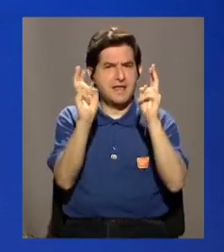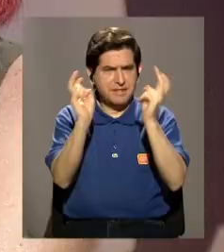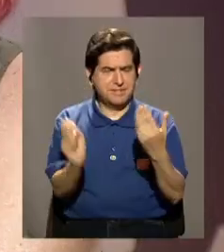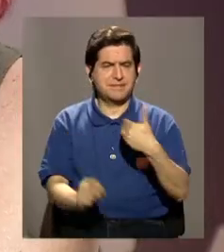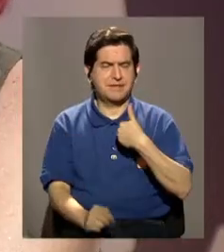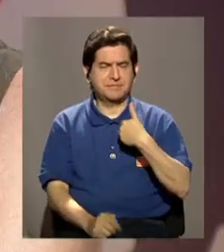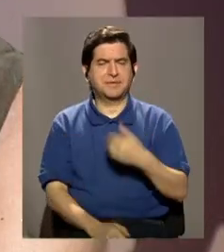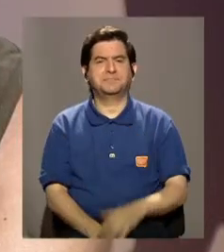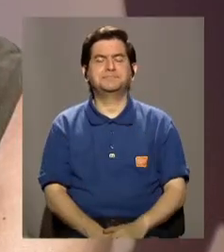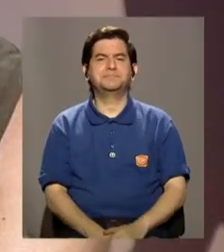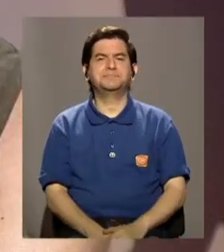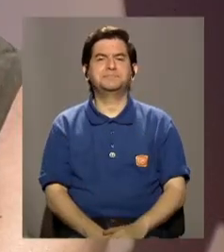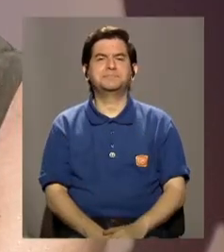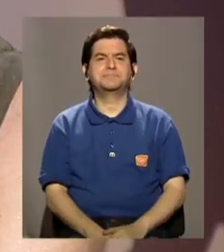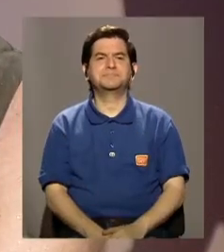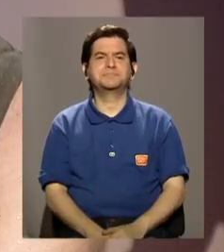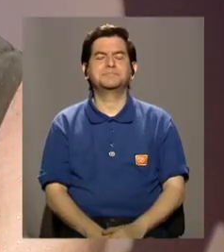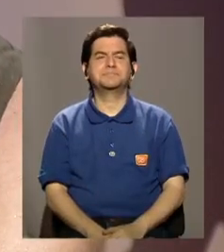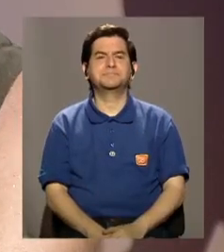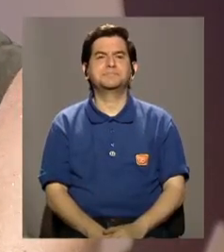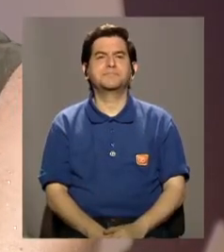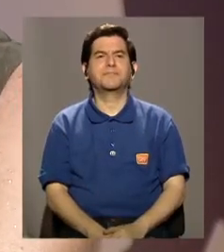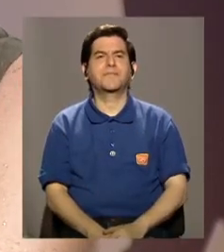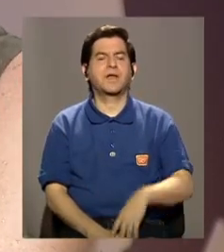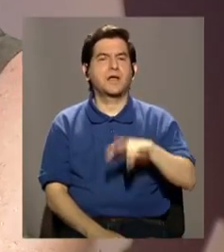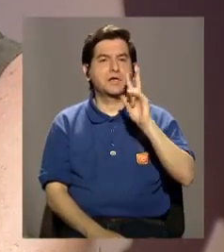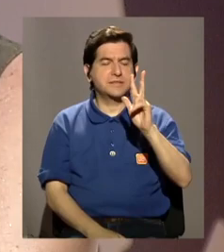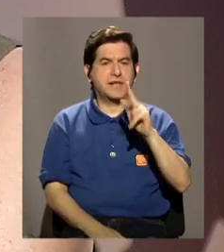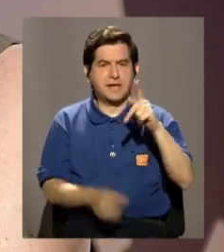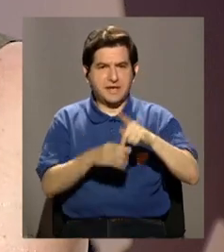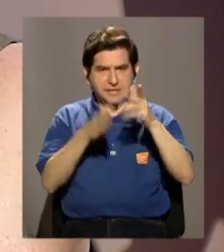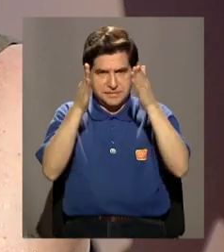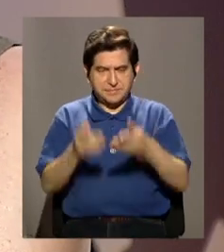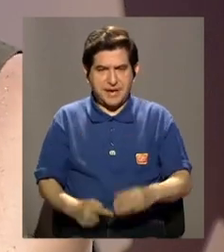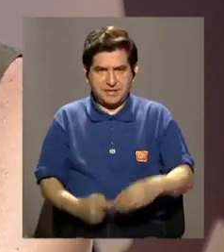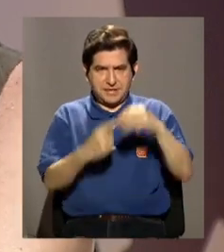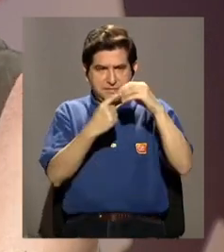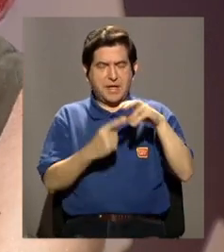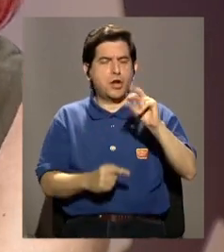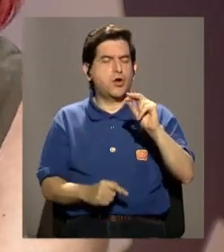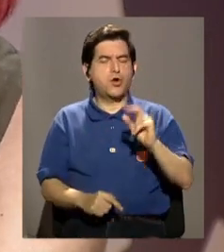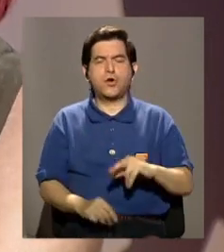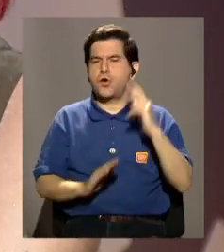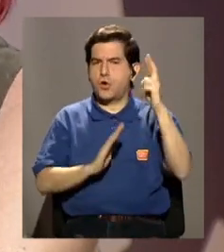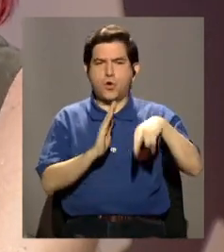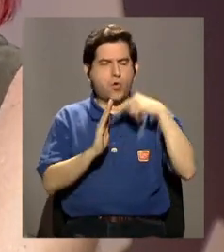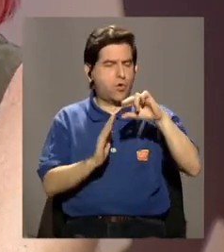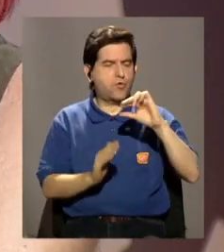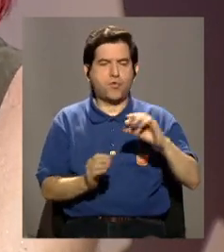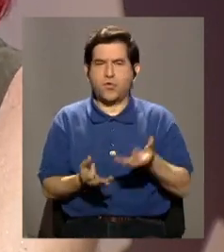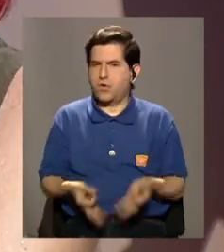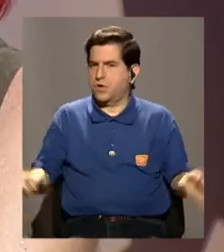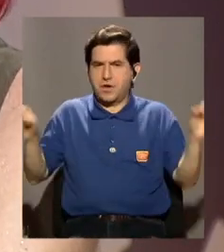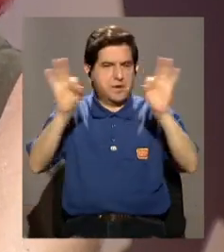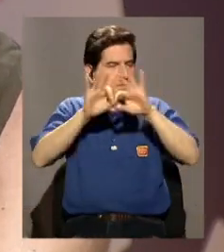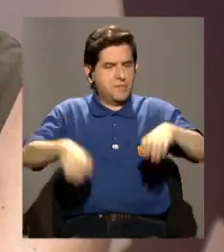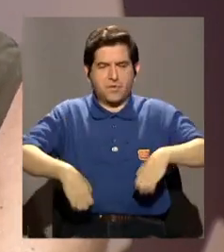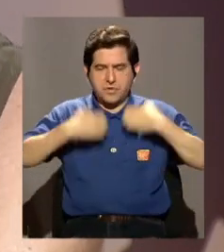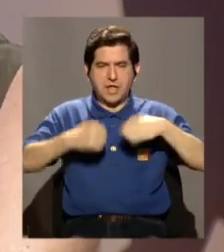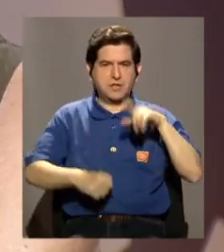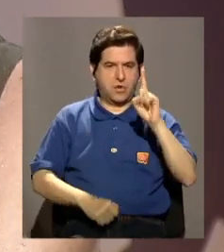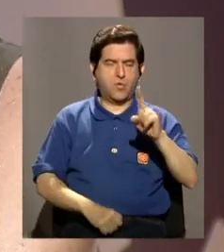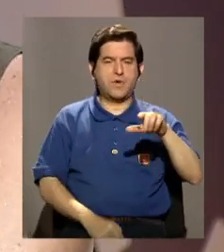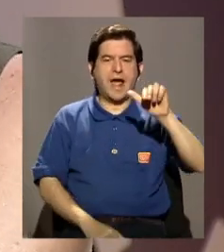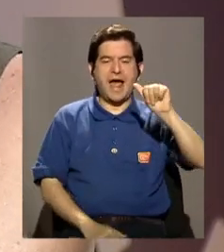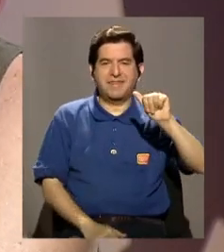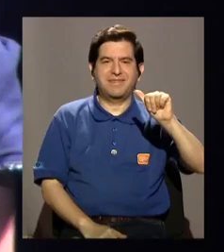aborda bueno este son tres protagonistas no hay un papel más importante que otro una de ellas es